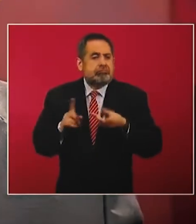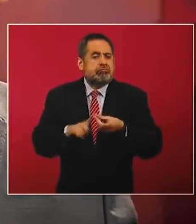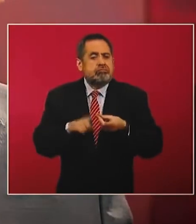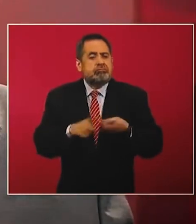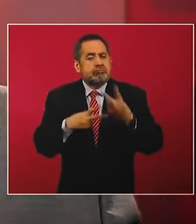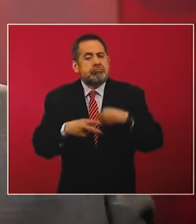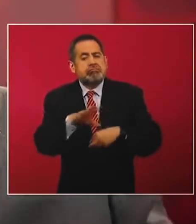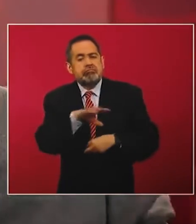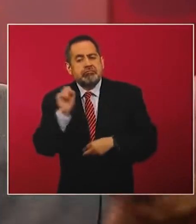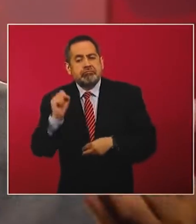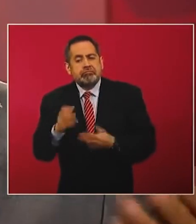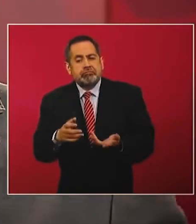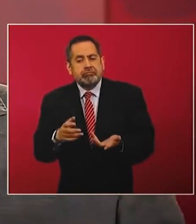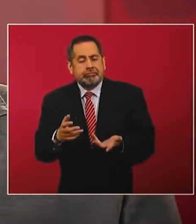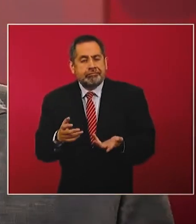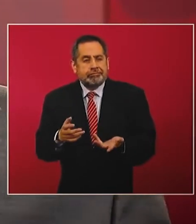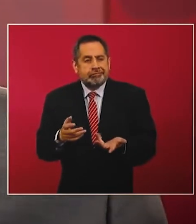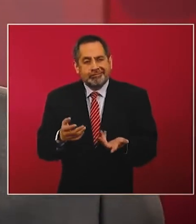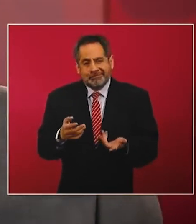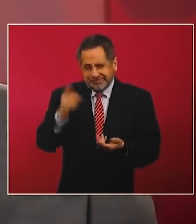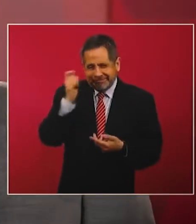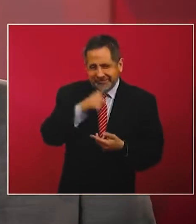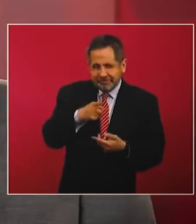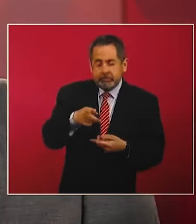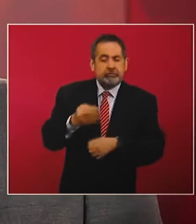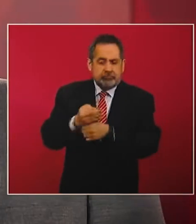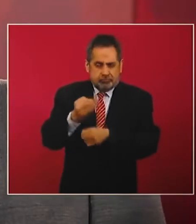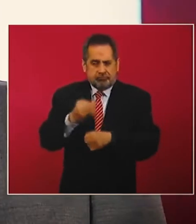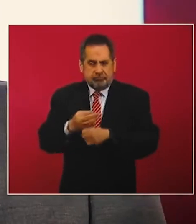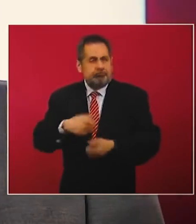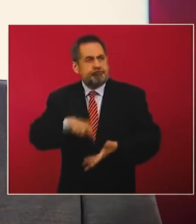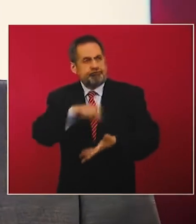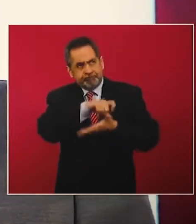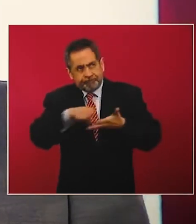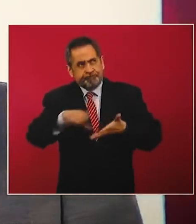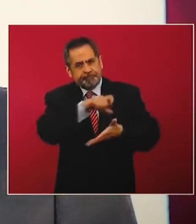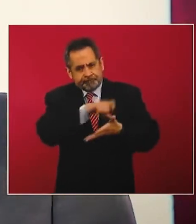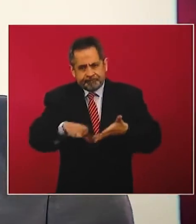estamos comprando de eeuu